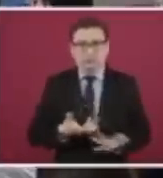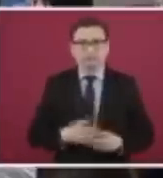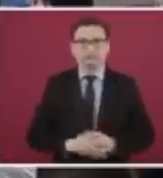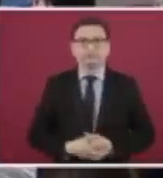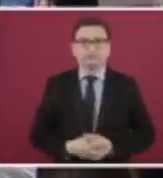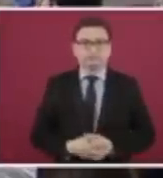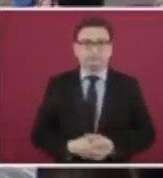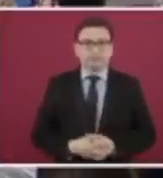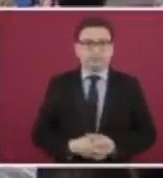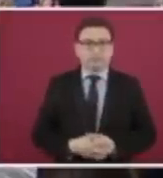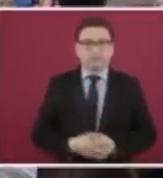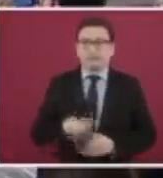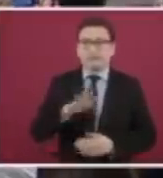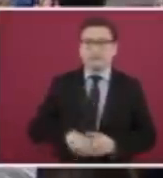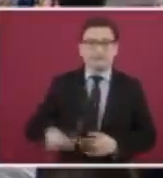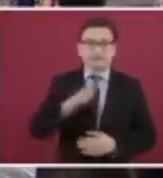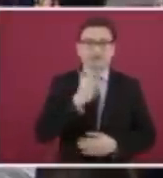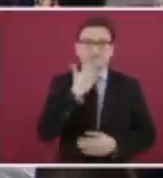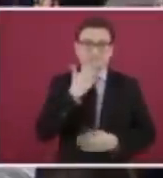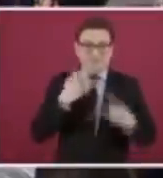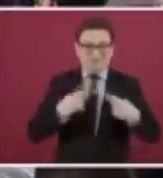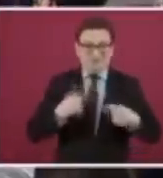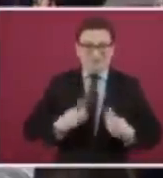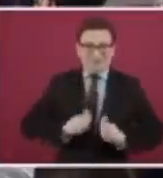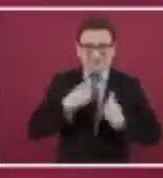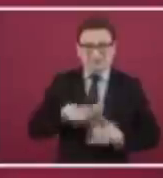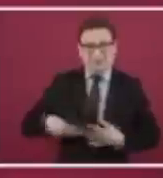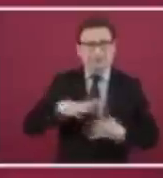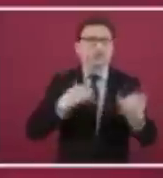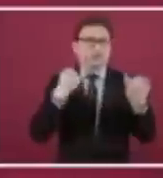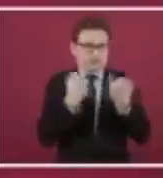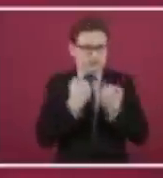Decirle a los sonorenses, como a todos los